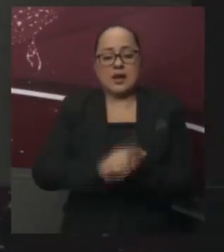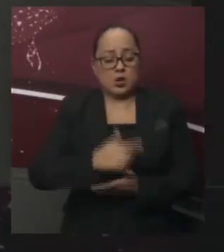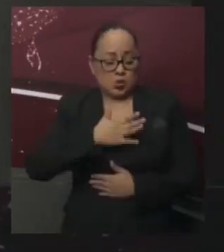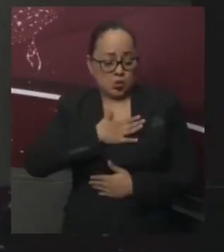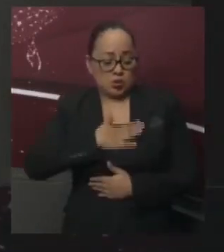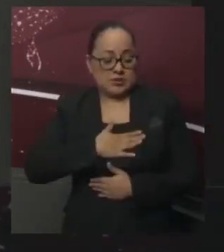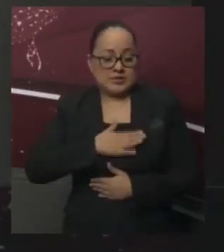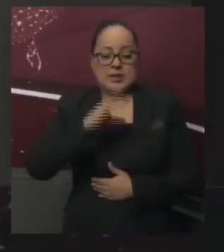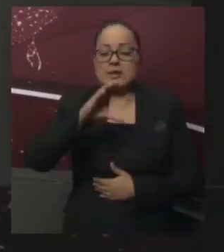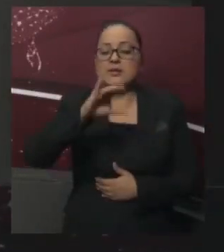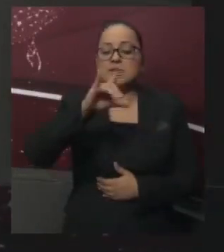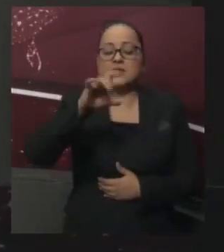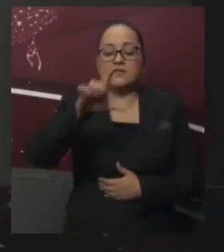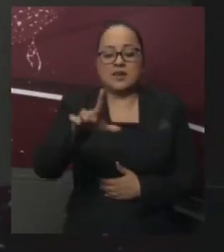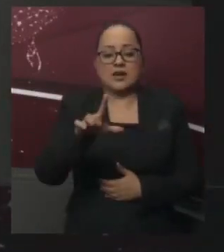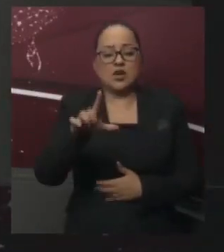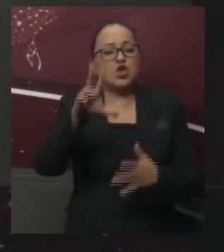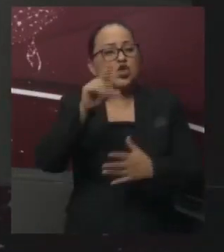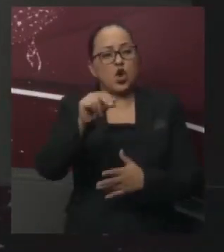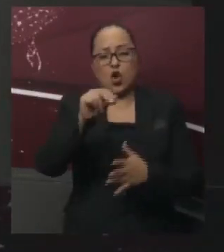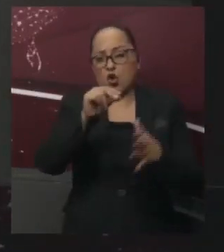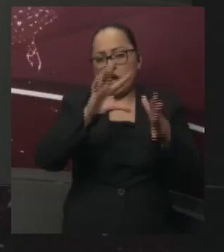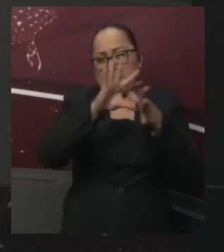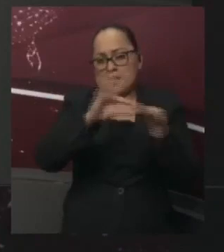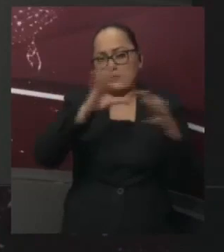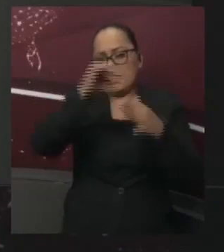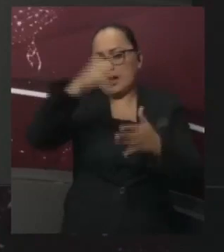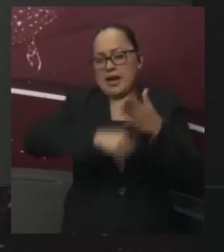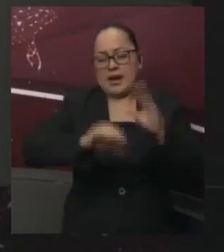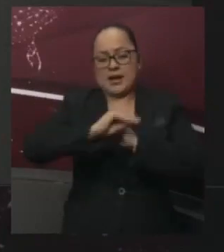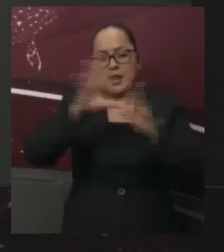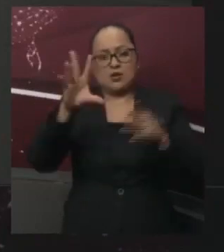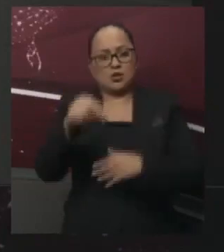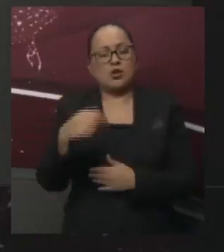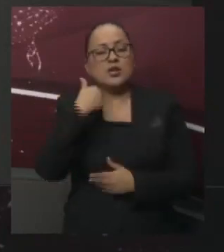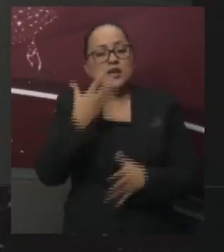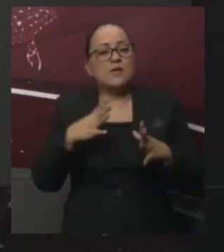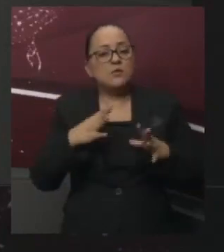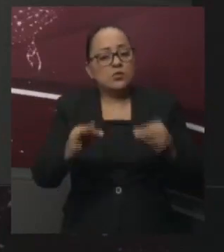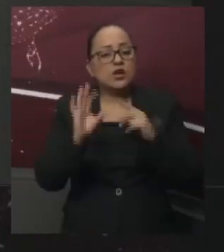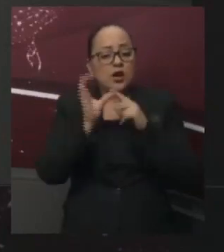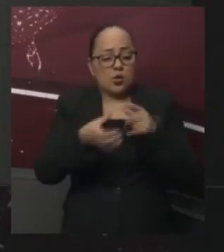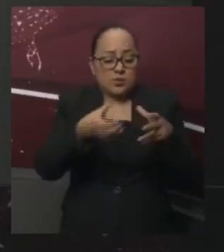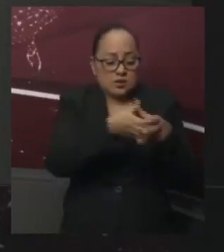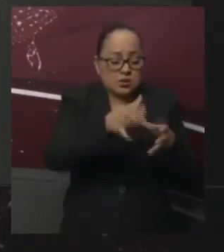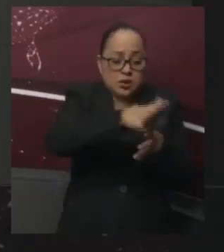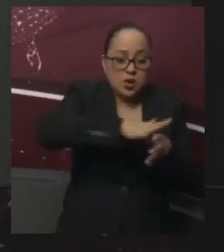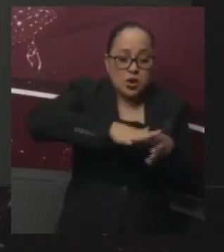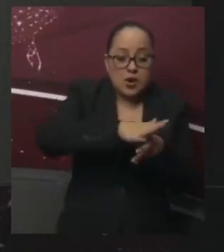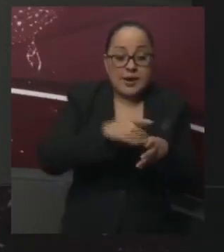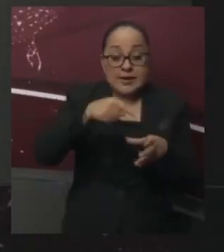No dijeron muchos detalles al respecto, dijeron que quieren crear una comisión y con esa comisión